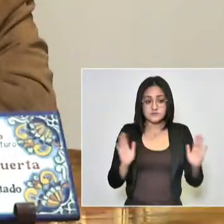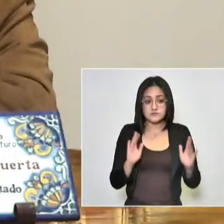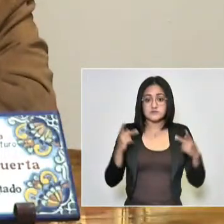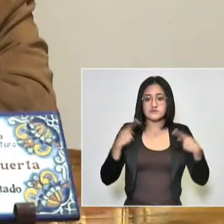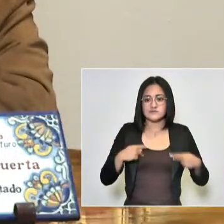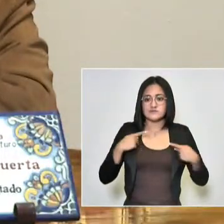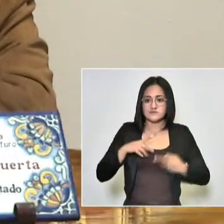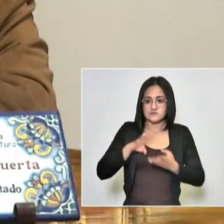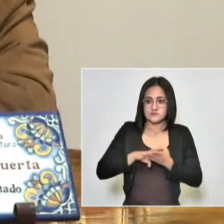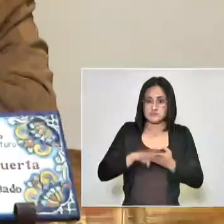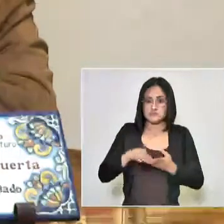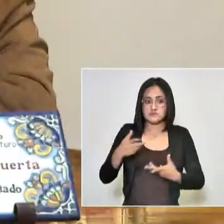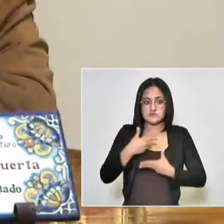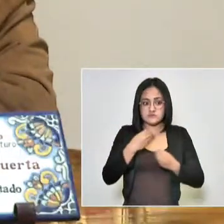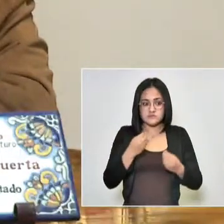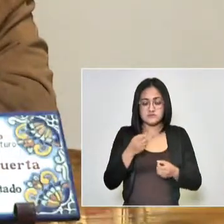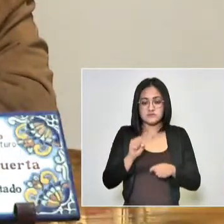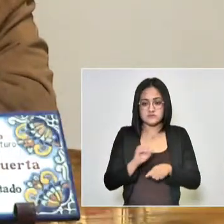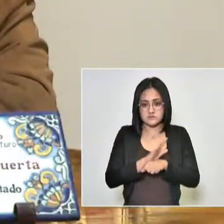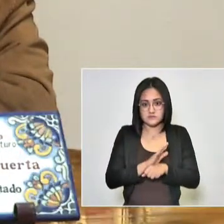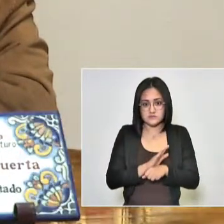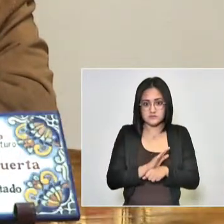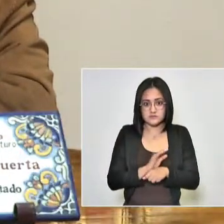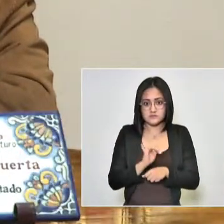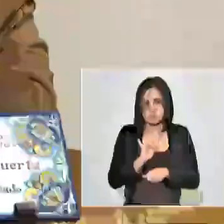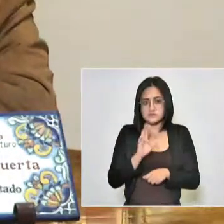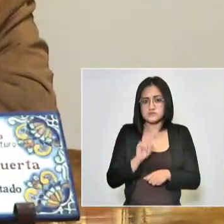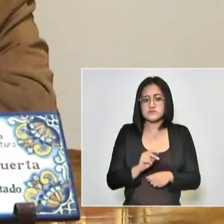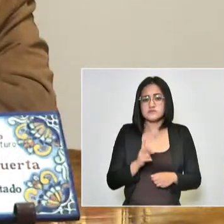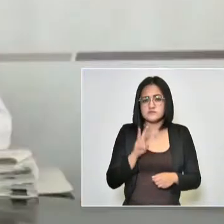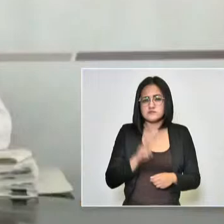PPL contagiado de COVID. ¿Es así o no es así, doctor?